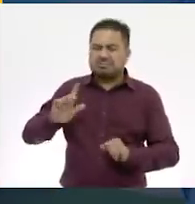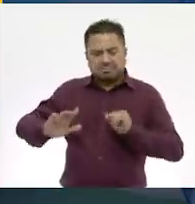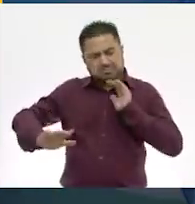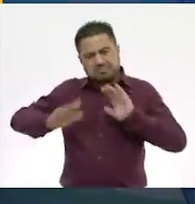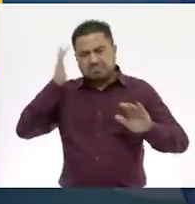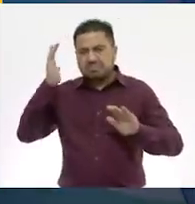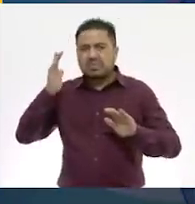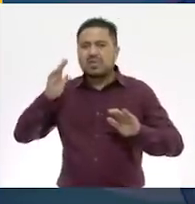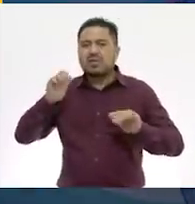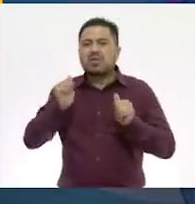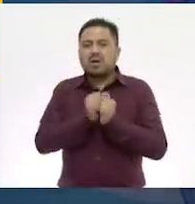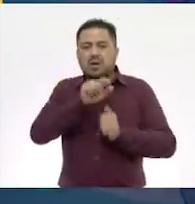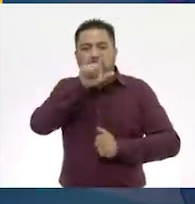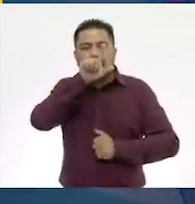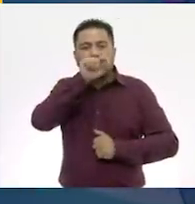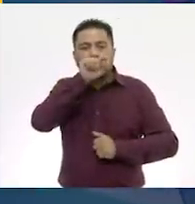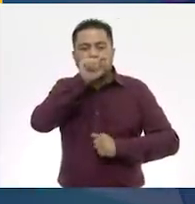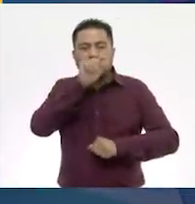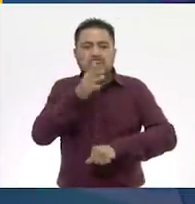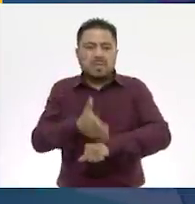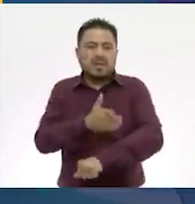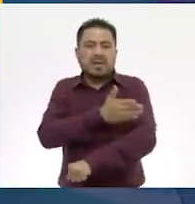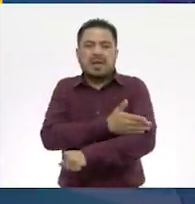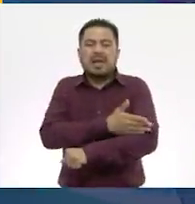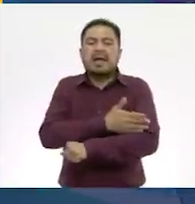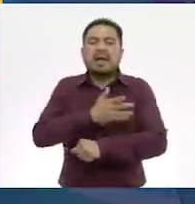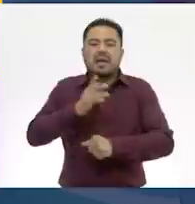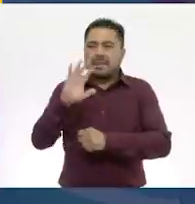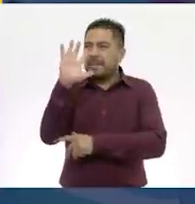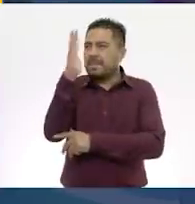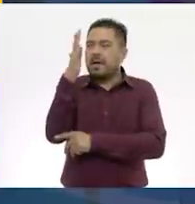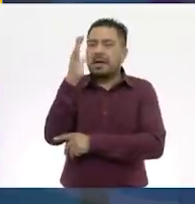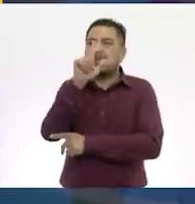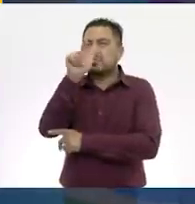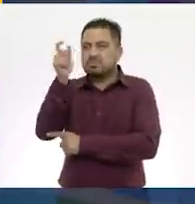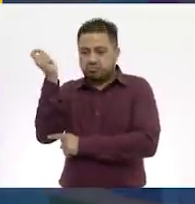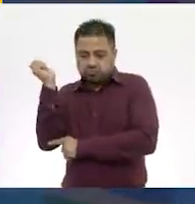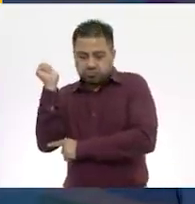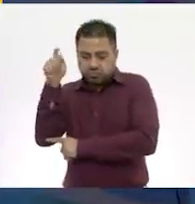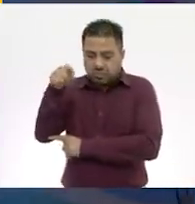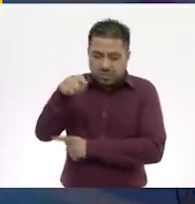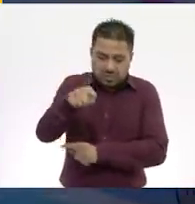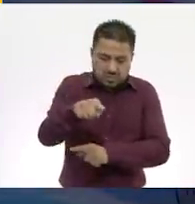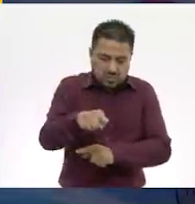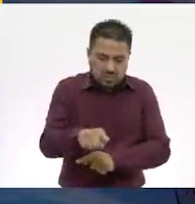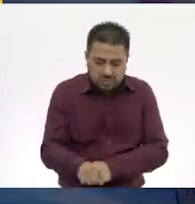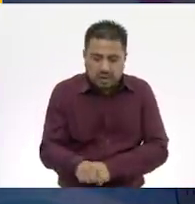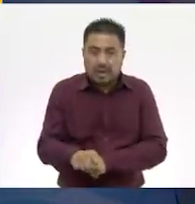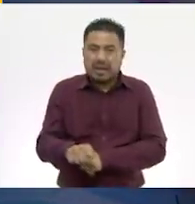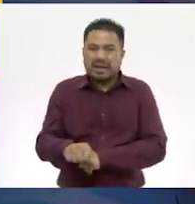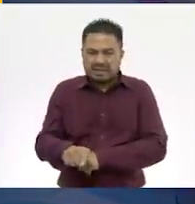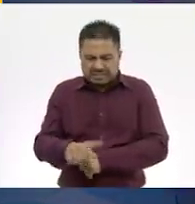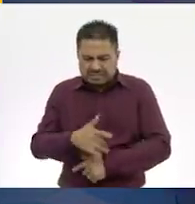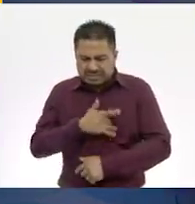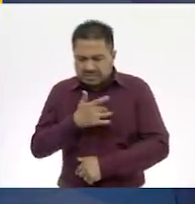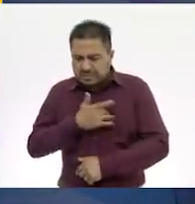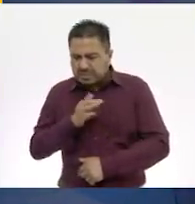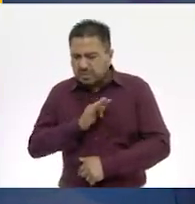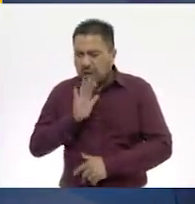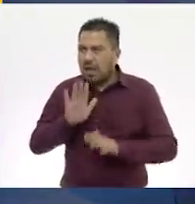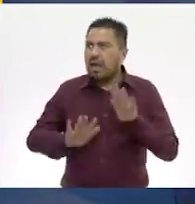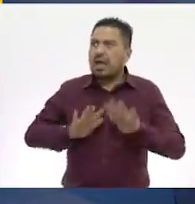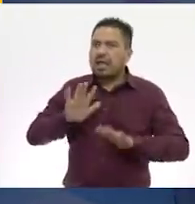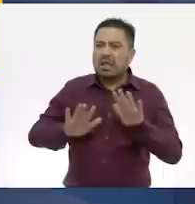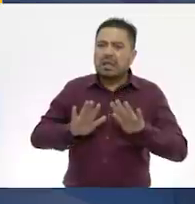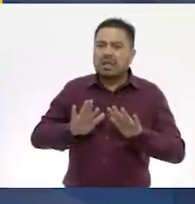cortar una rama con su pico. Enseguida la lanzó. Le angustiaba que la pequeña se pudiera ahogar,